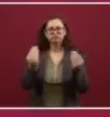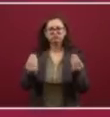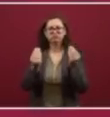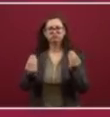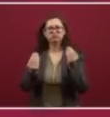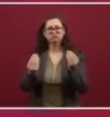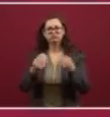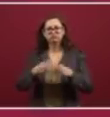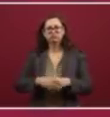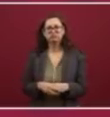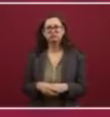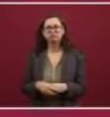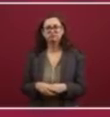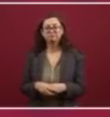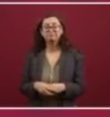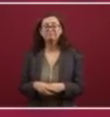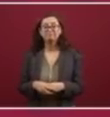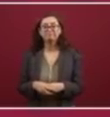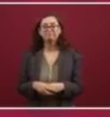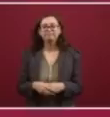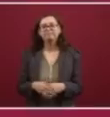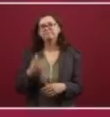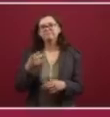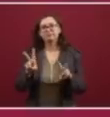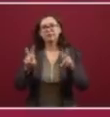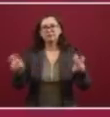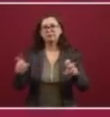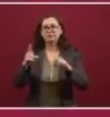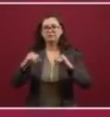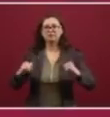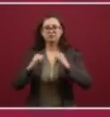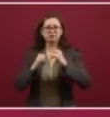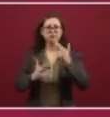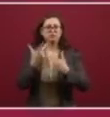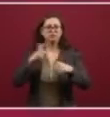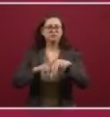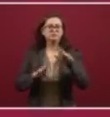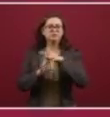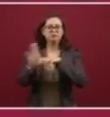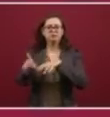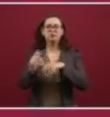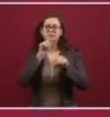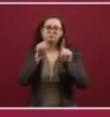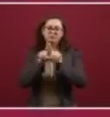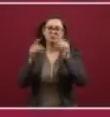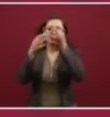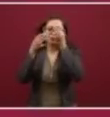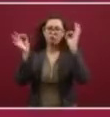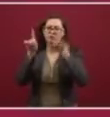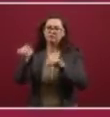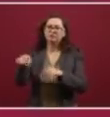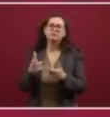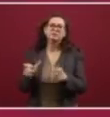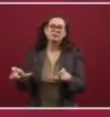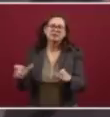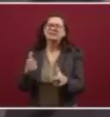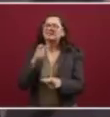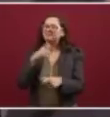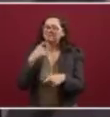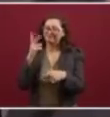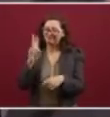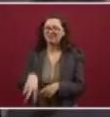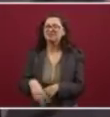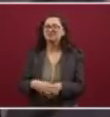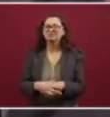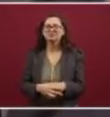Una de estas instituciones es Migración, la otra Aduanas, en efecto. En el